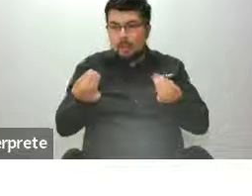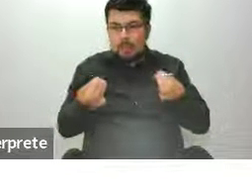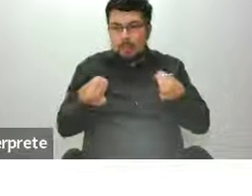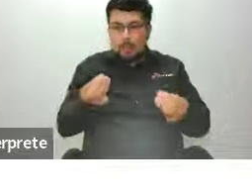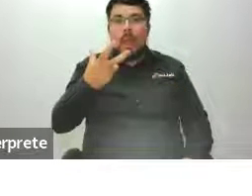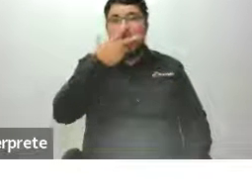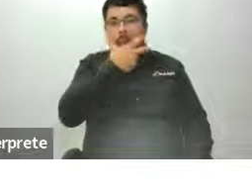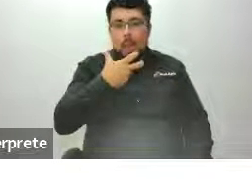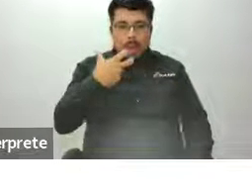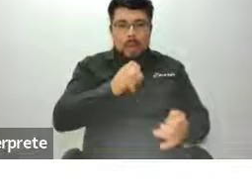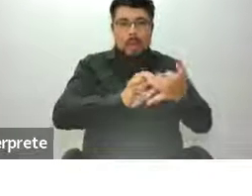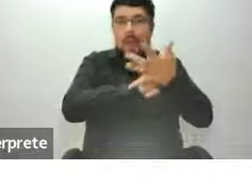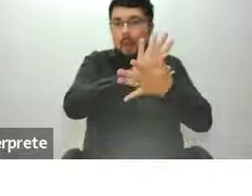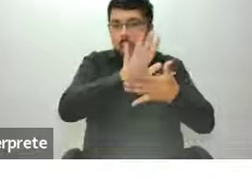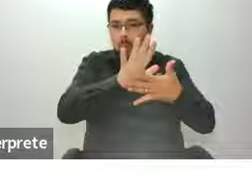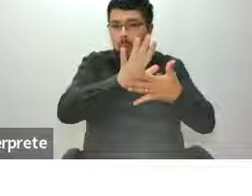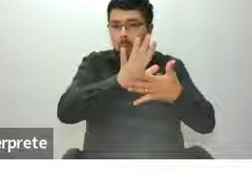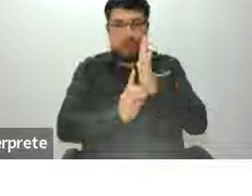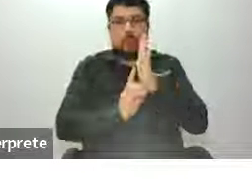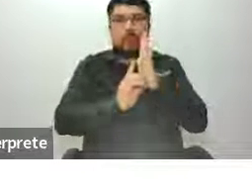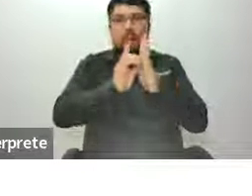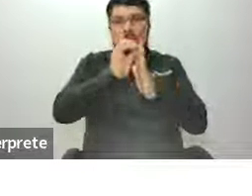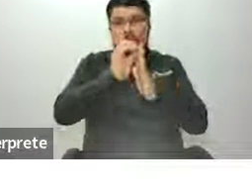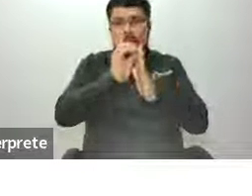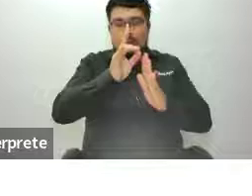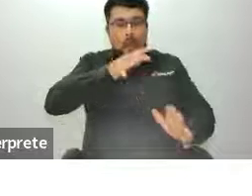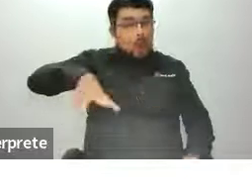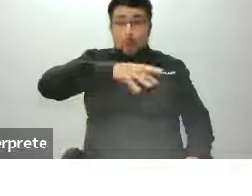lo tanto, el desarrollo de nuestras competencias comunicativas.